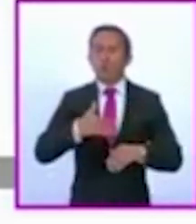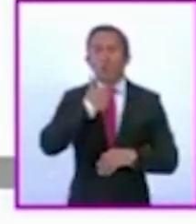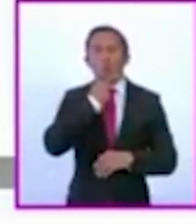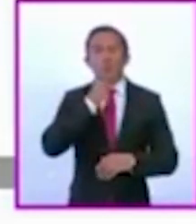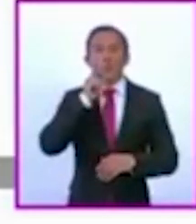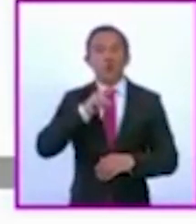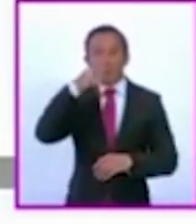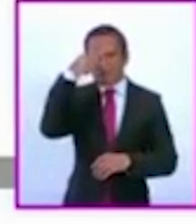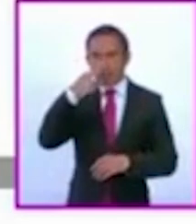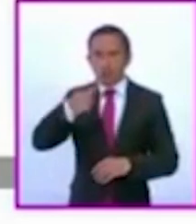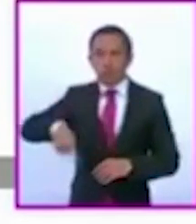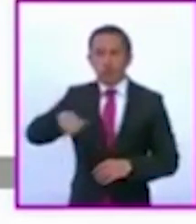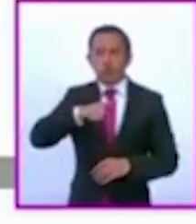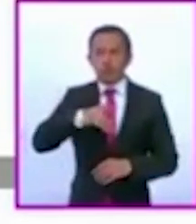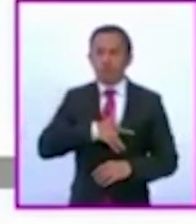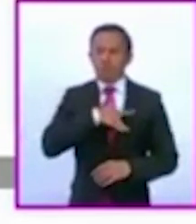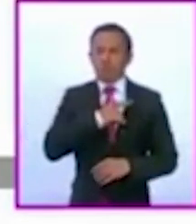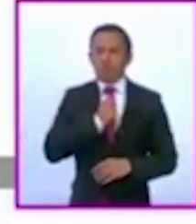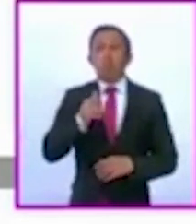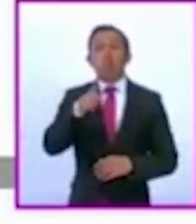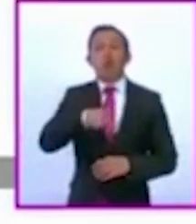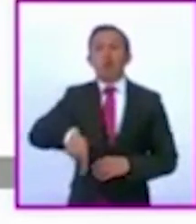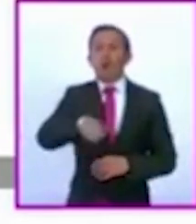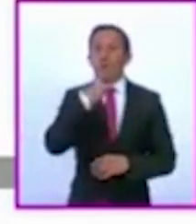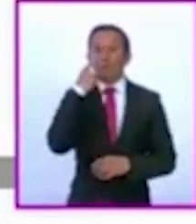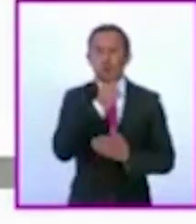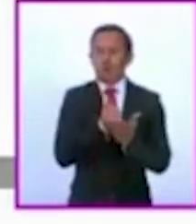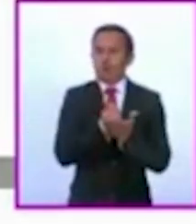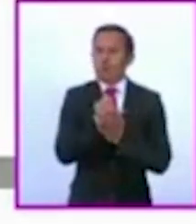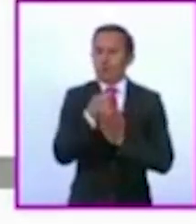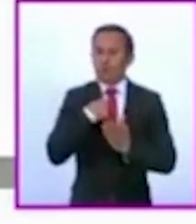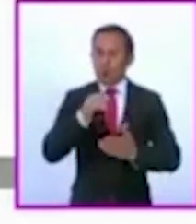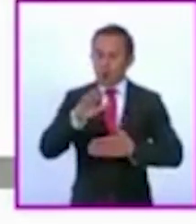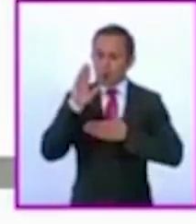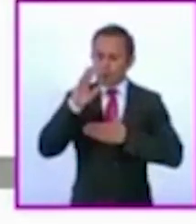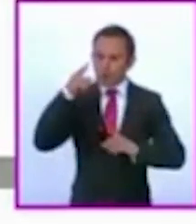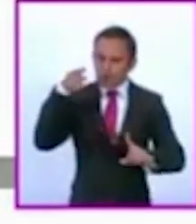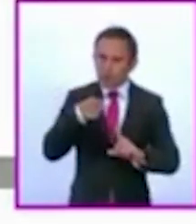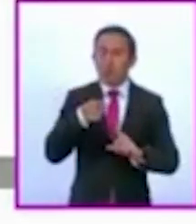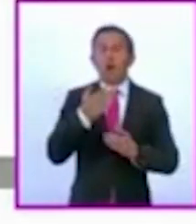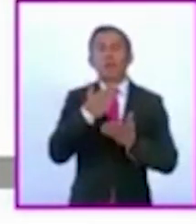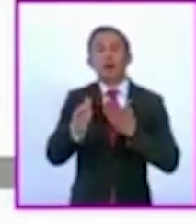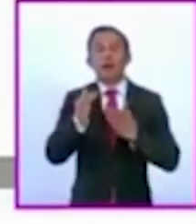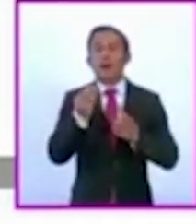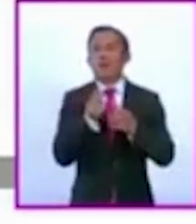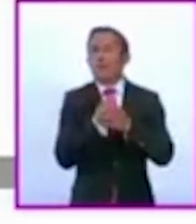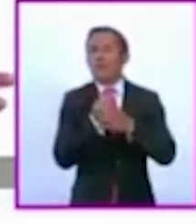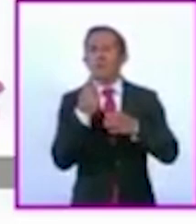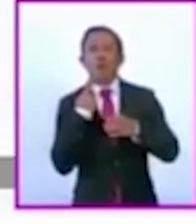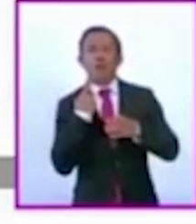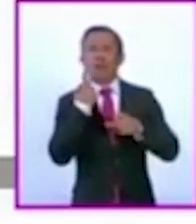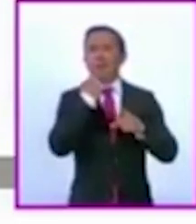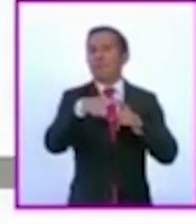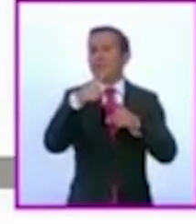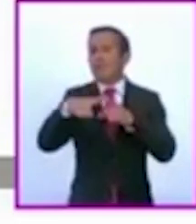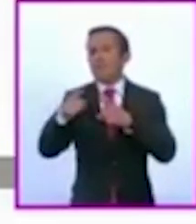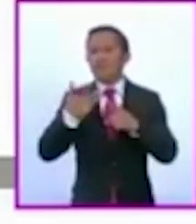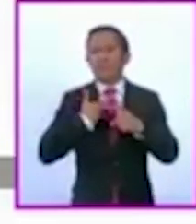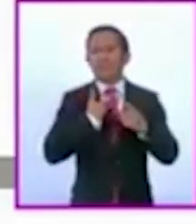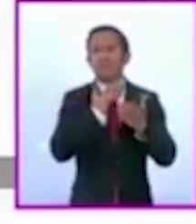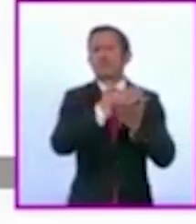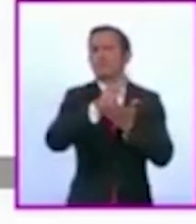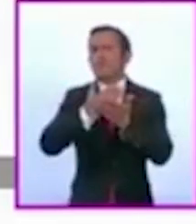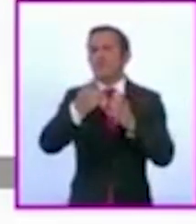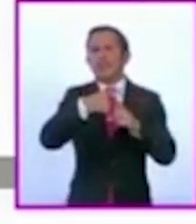nuestro compromiso con la democracia y recreamos la pluralidad y diversidad política que nos caracteriza y